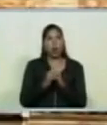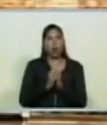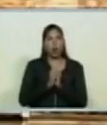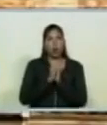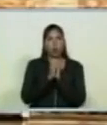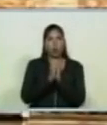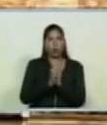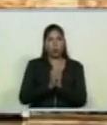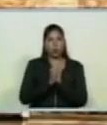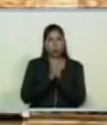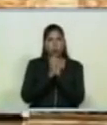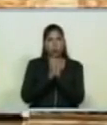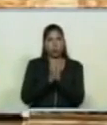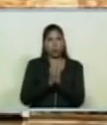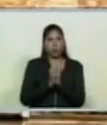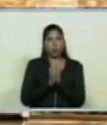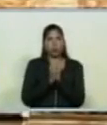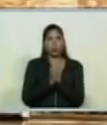ante